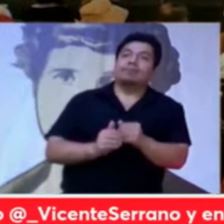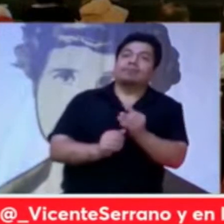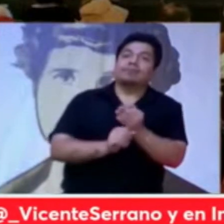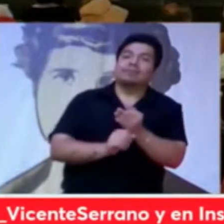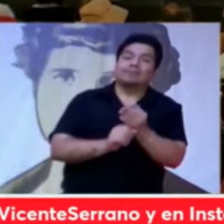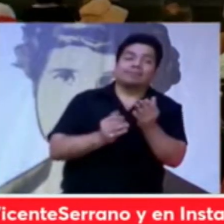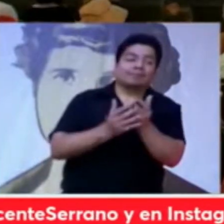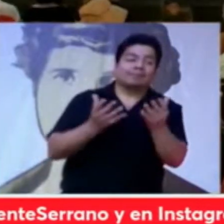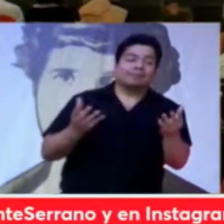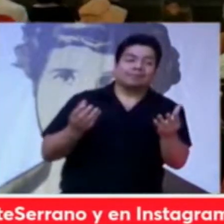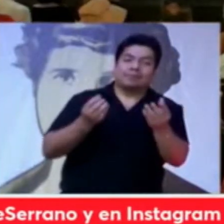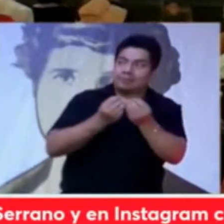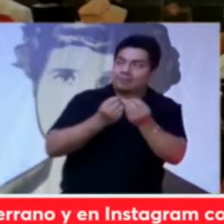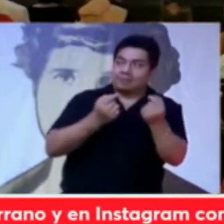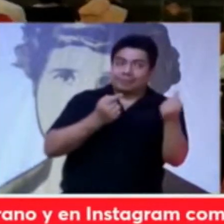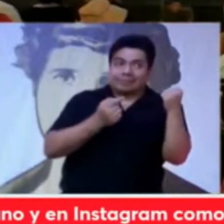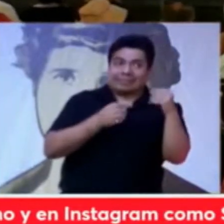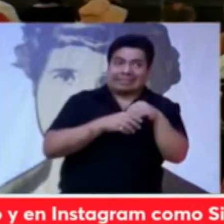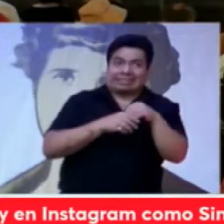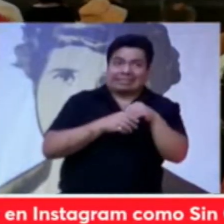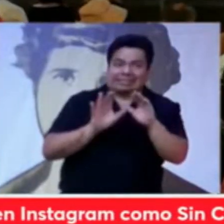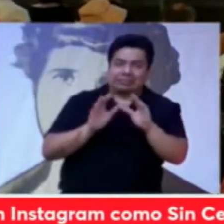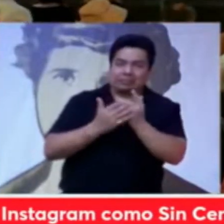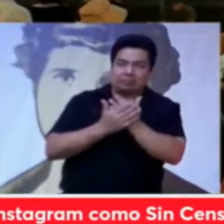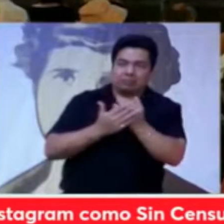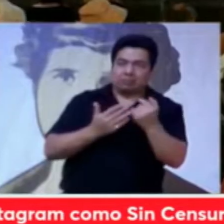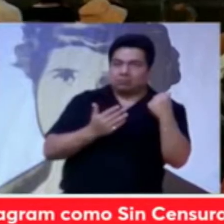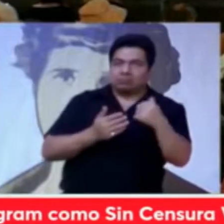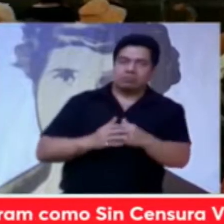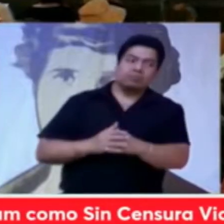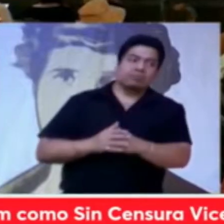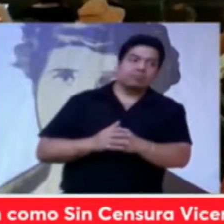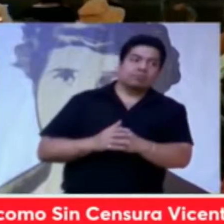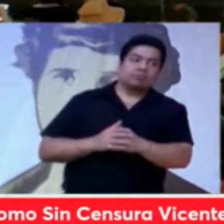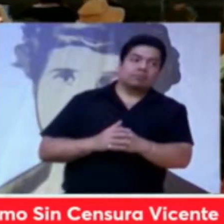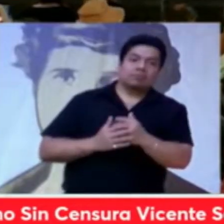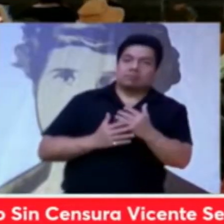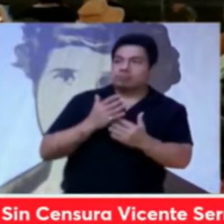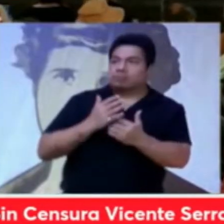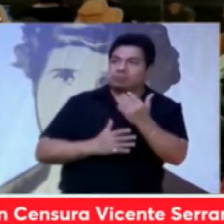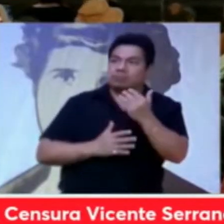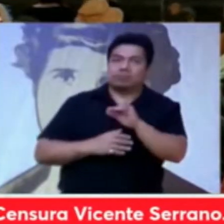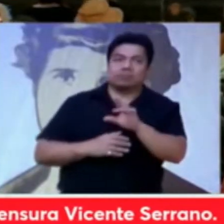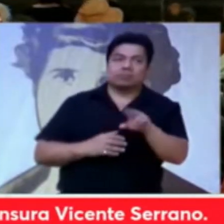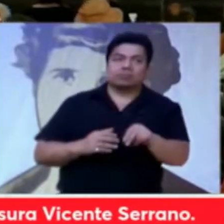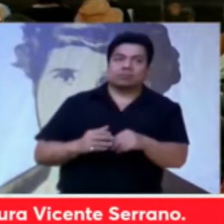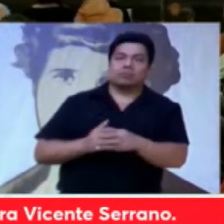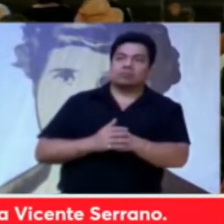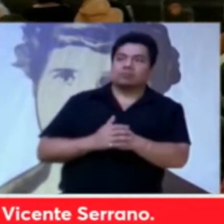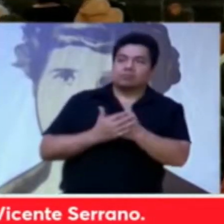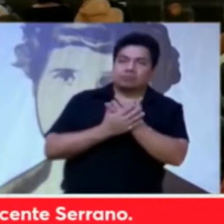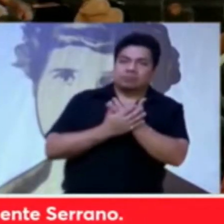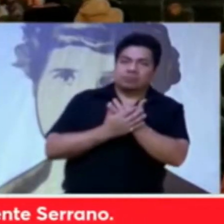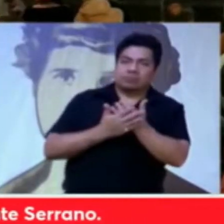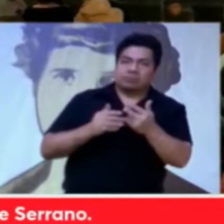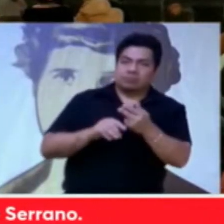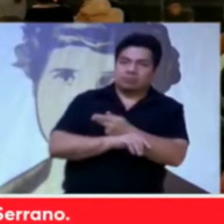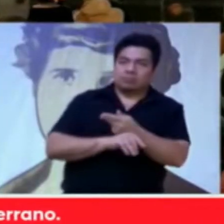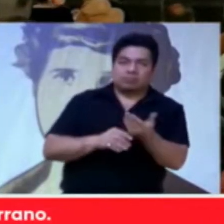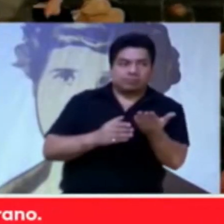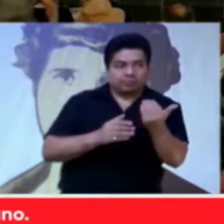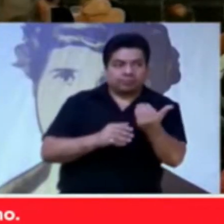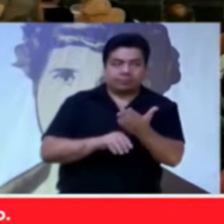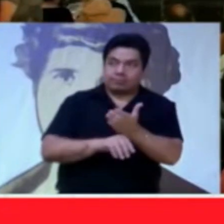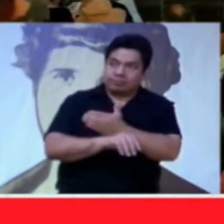perdidos o colapsados aquí atrás van para arriba van para arriba van para arriba váyanse subiendo por